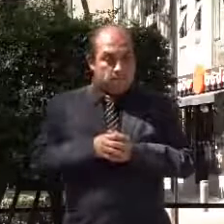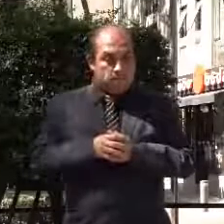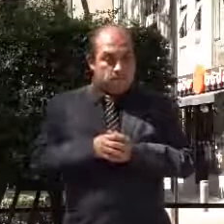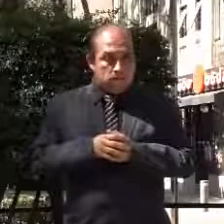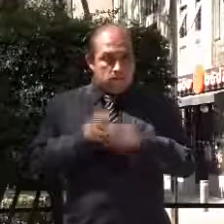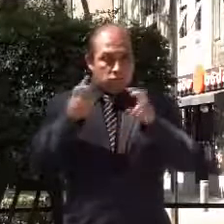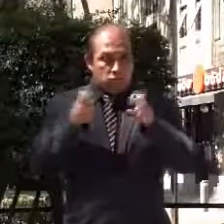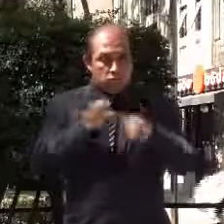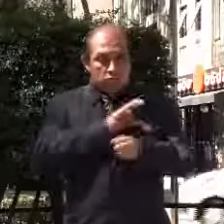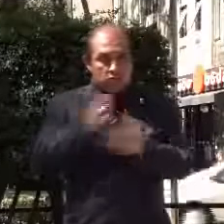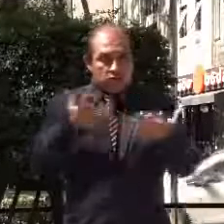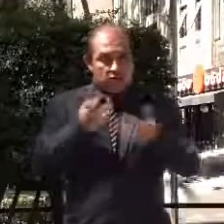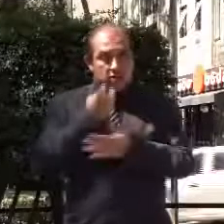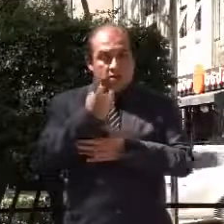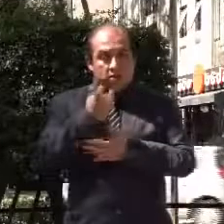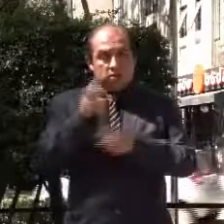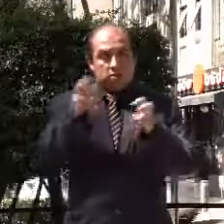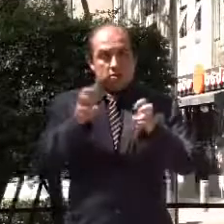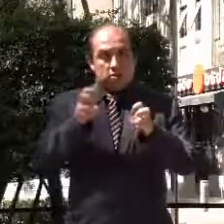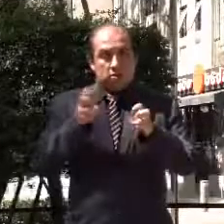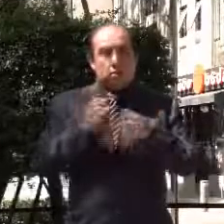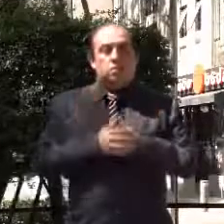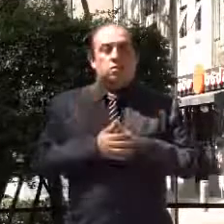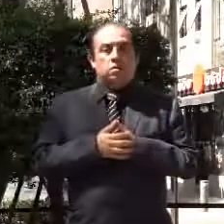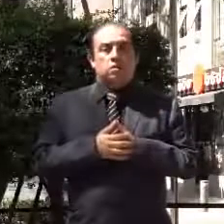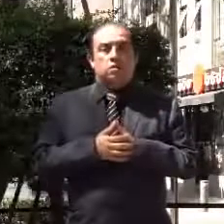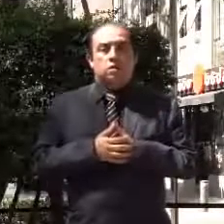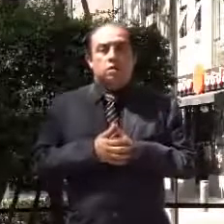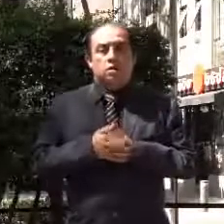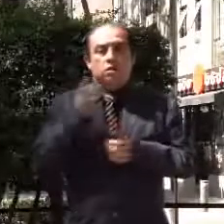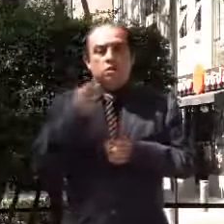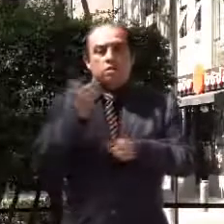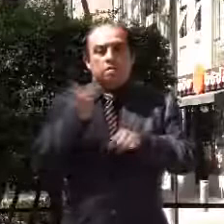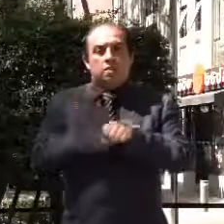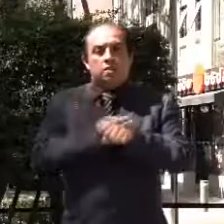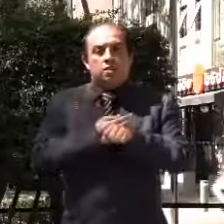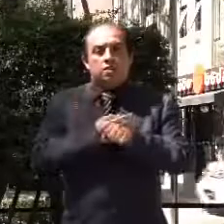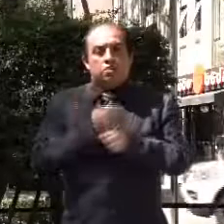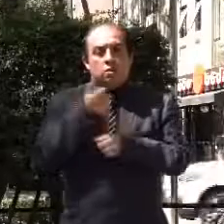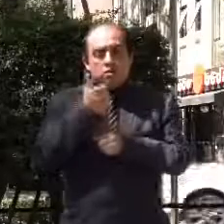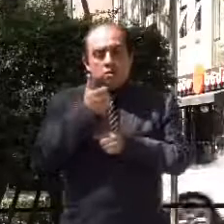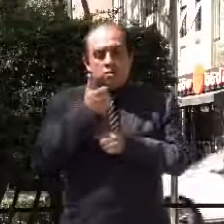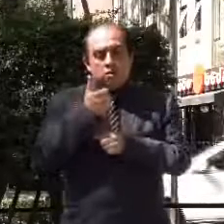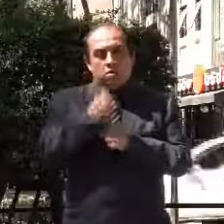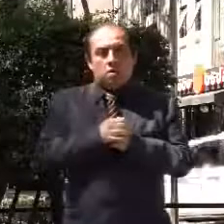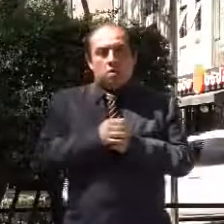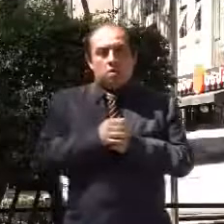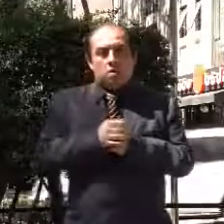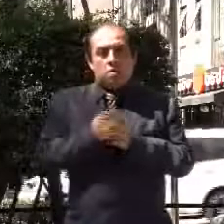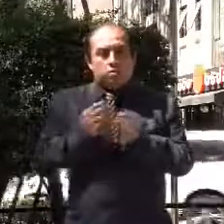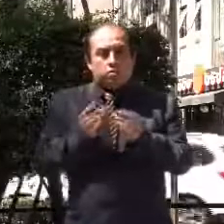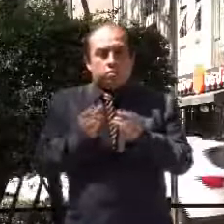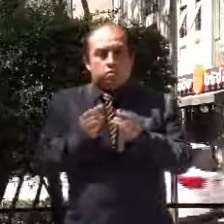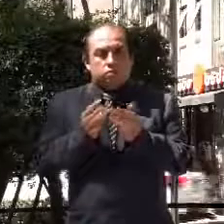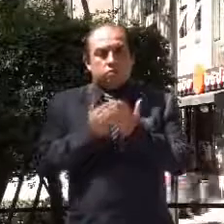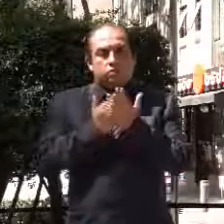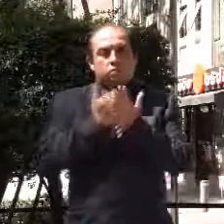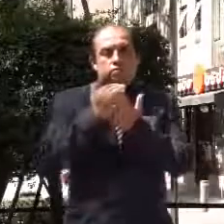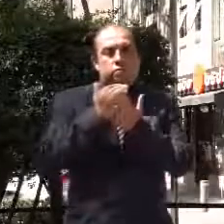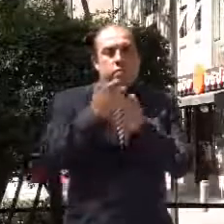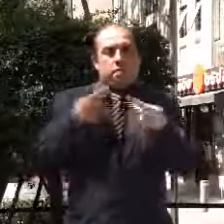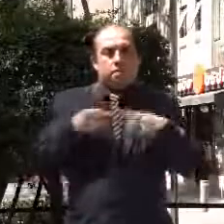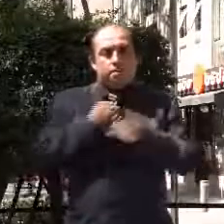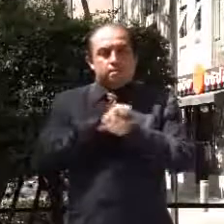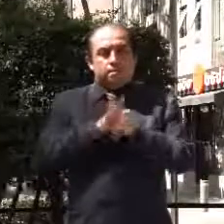a esta situación. Esto que está pasando con este ligero incremento, como ustedes lo mencionan, en hospitalizaciones que se ha tenido en los últimos